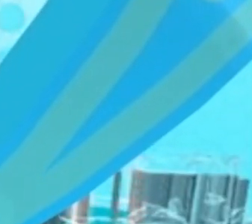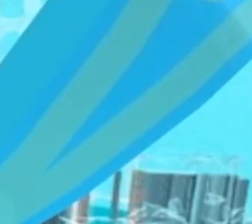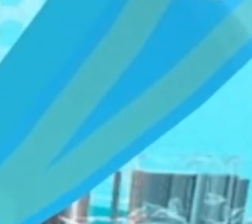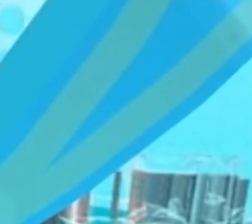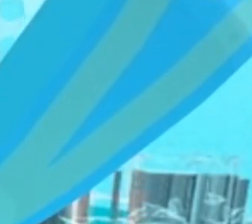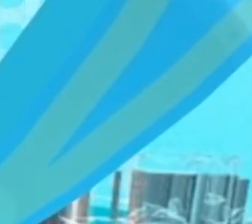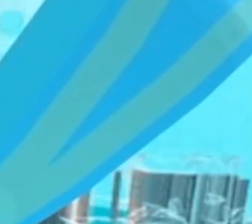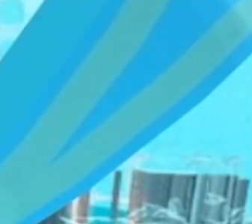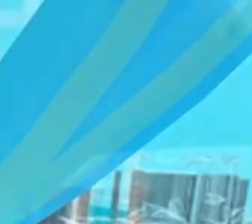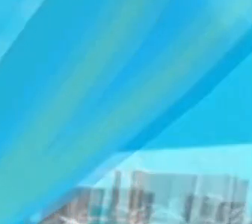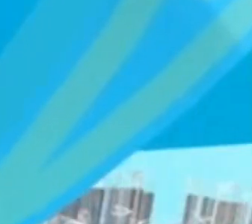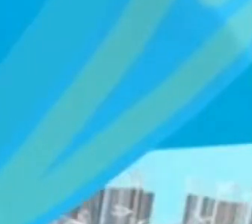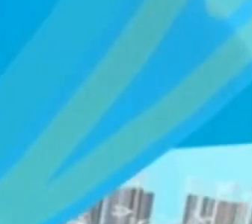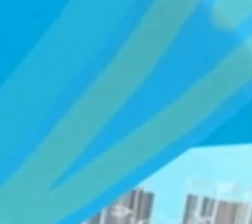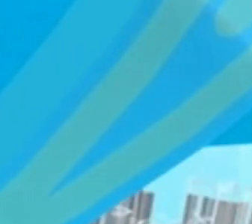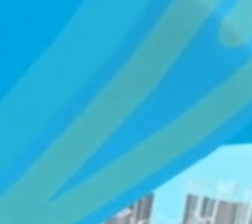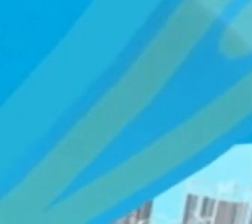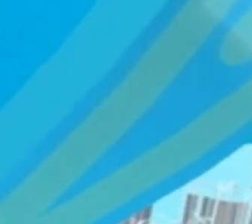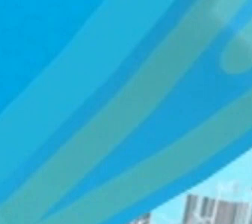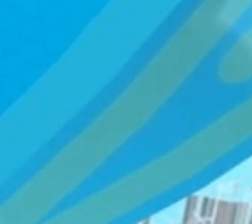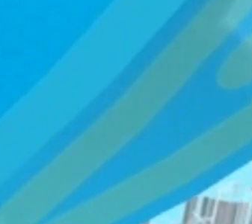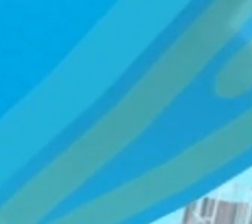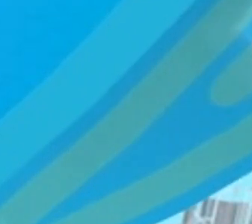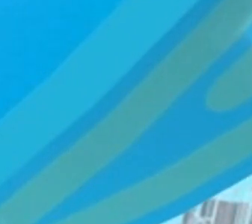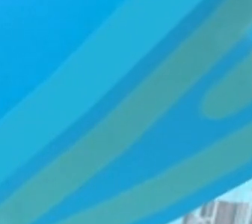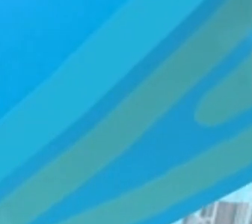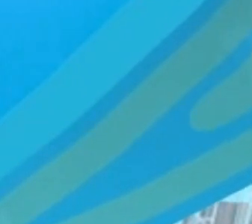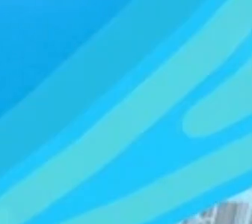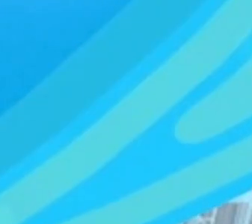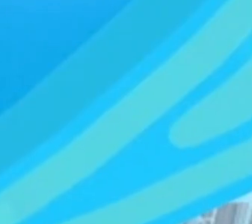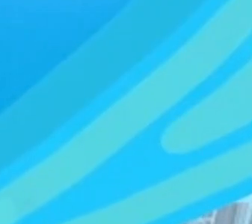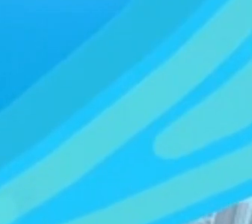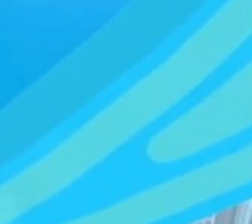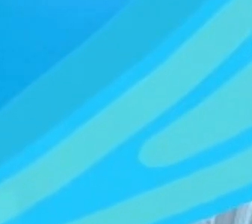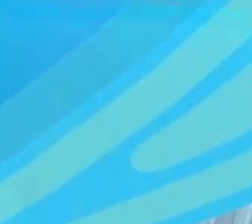Banco Popular presenta El Tipo de Cambio.